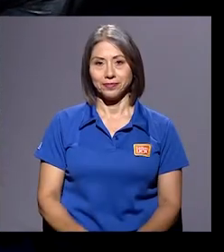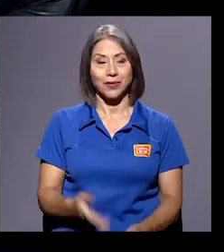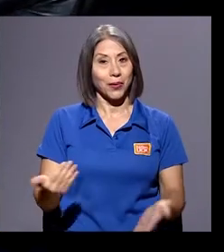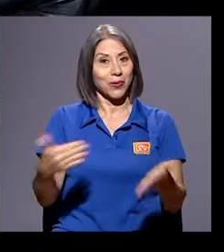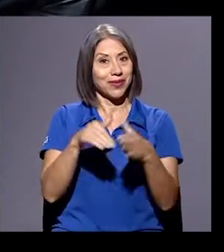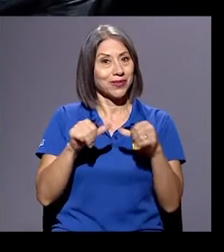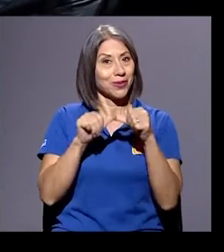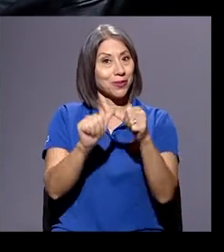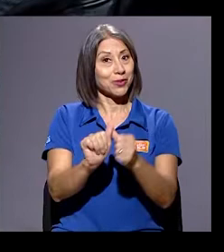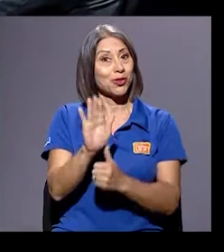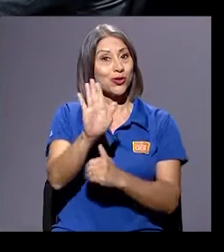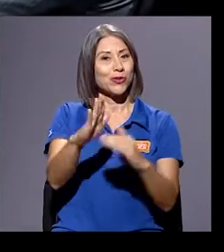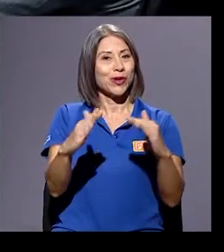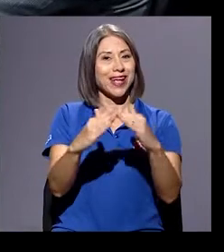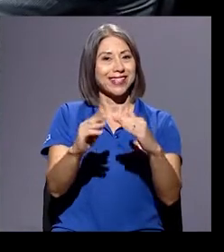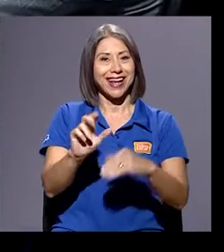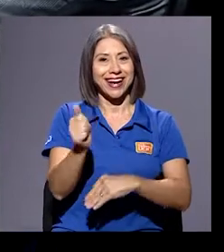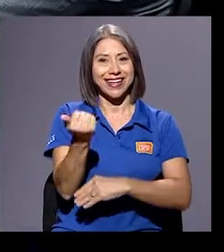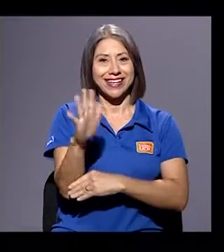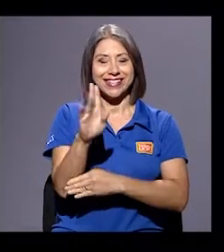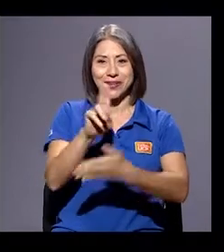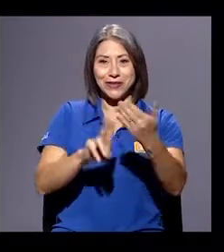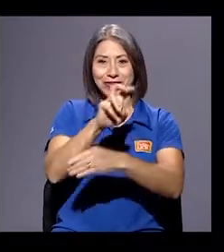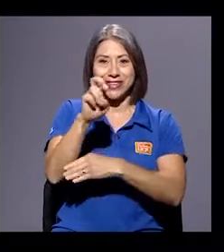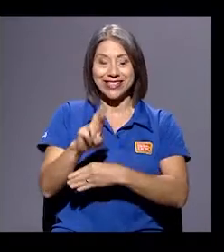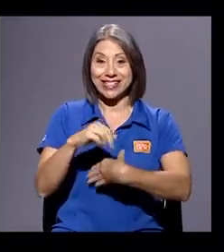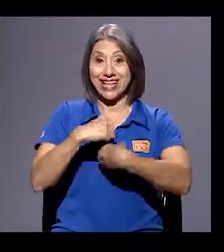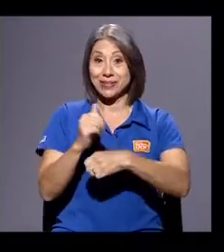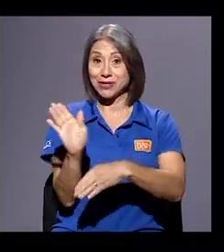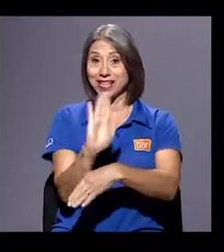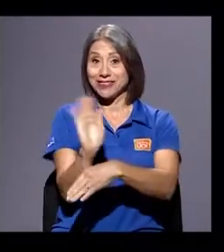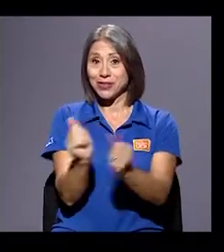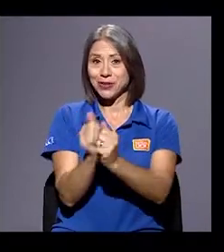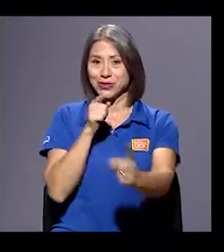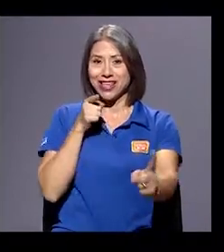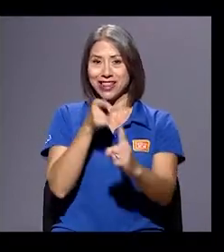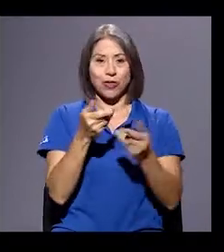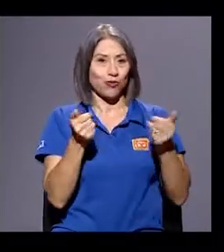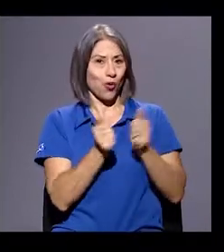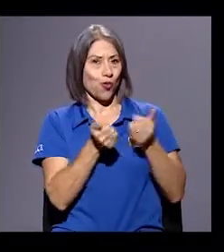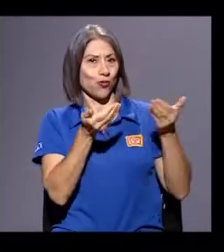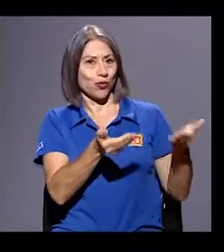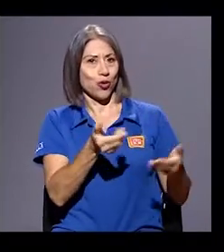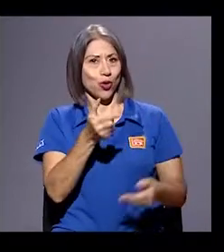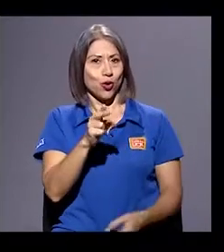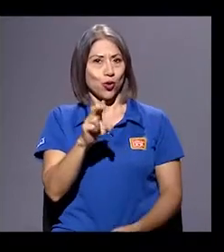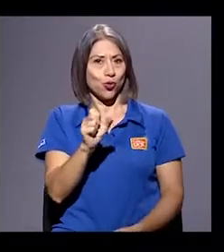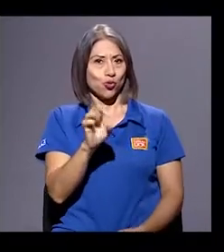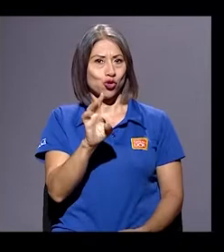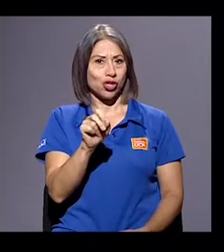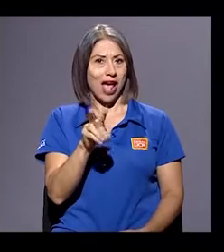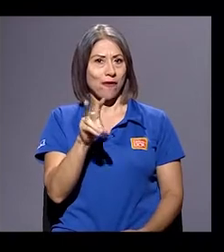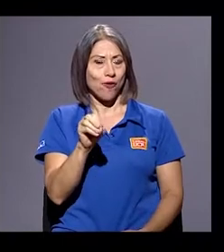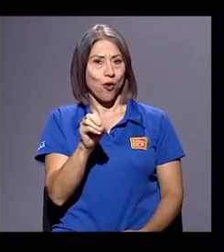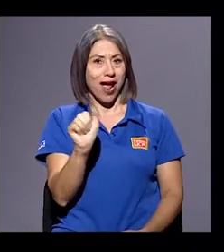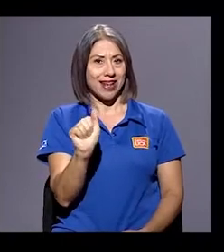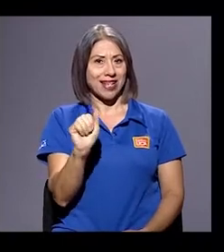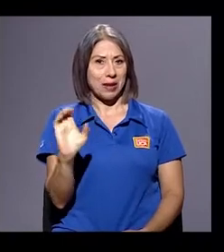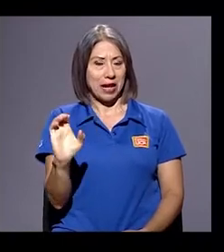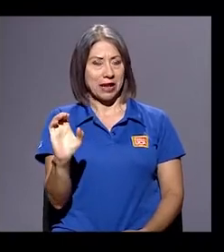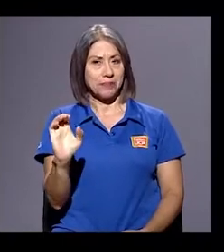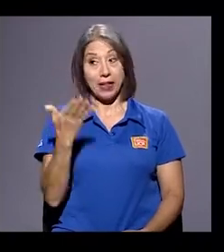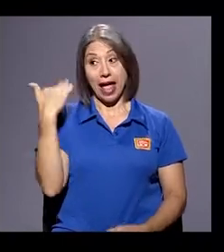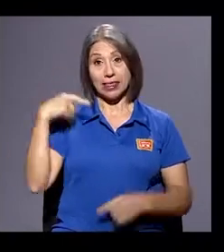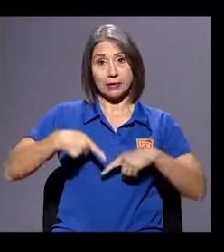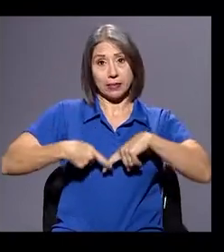Regresamos a su casa, al Canal 15 Universidad de Costa Rica, donde hacemos televisión con sentido con Gustavo Araya Carvajal. Don Gustavo, quedamos pendientes con el tema medio ambiente